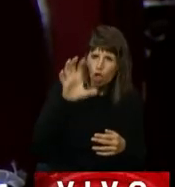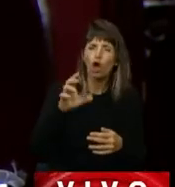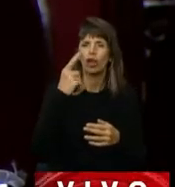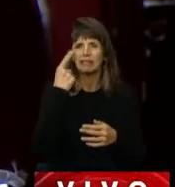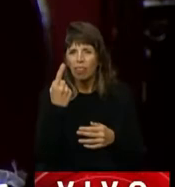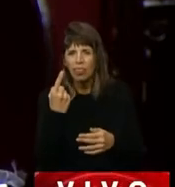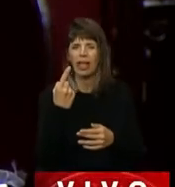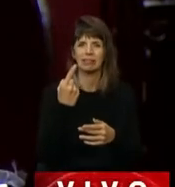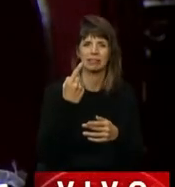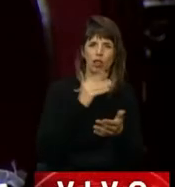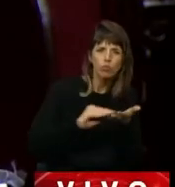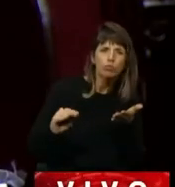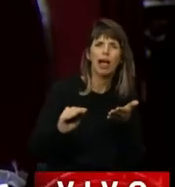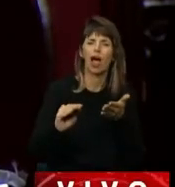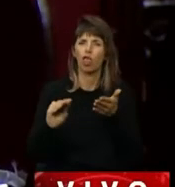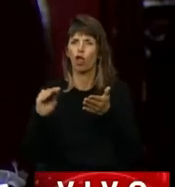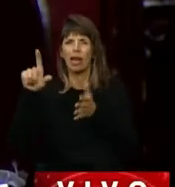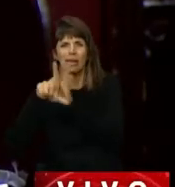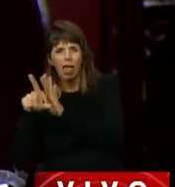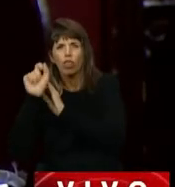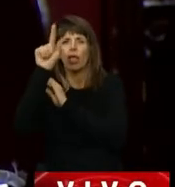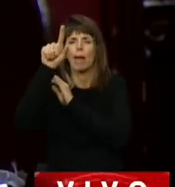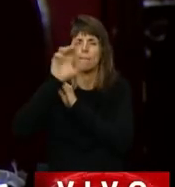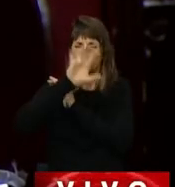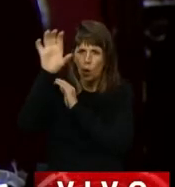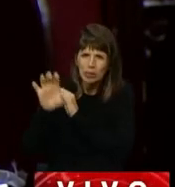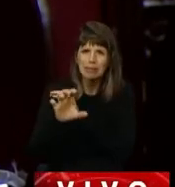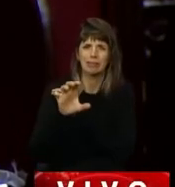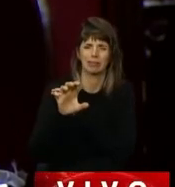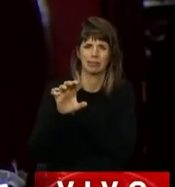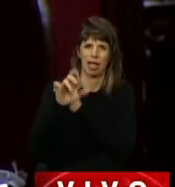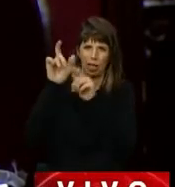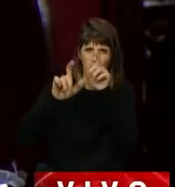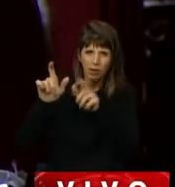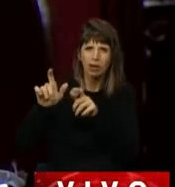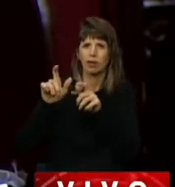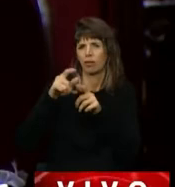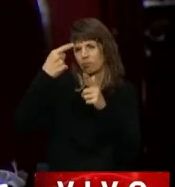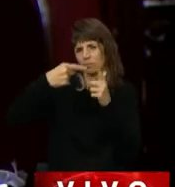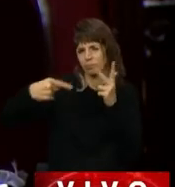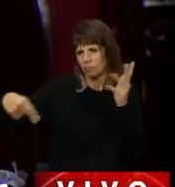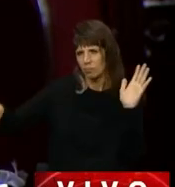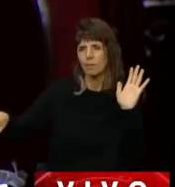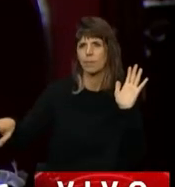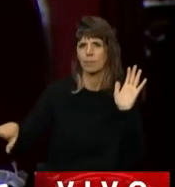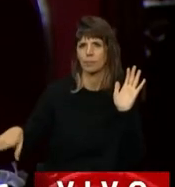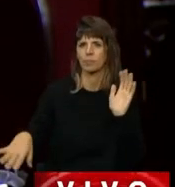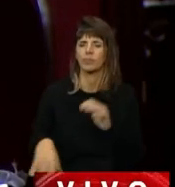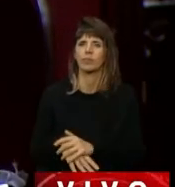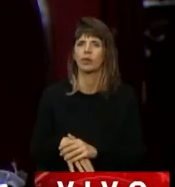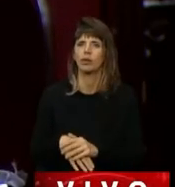a concejales, a diputados, a legisladores provinciales. Y creo que en esto la